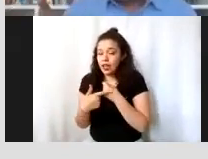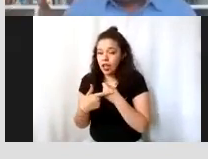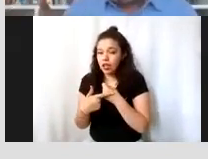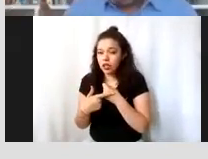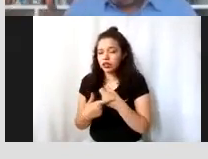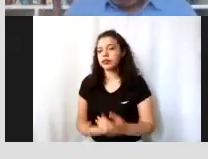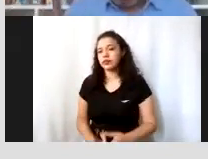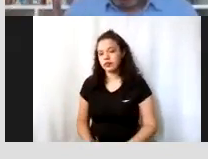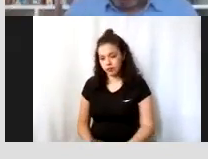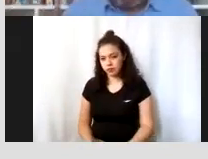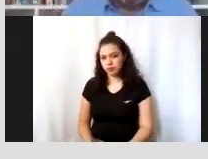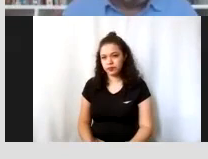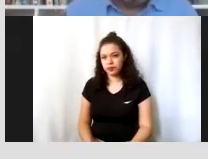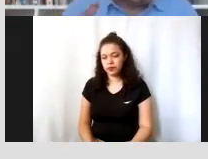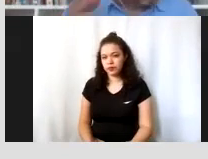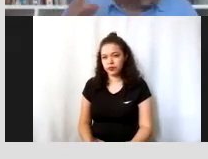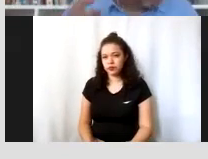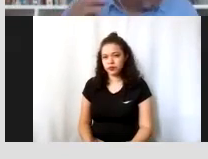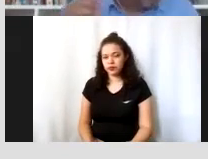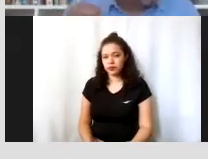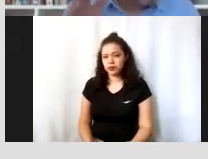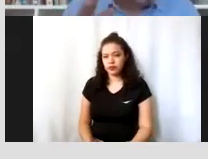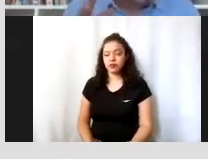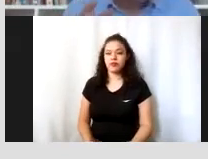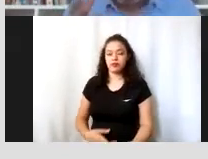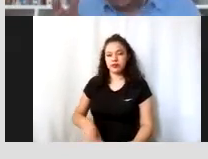cosa, cuidado, porque puede hacernos pensar,